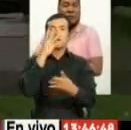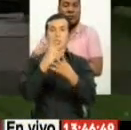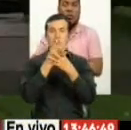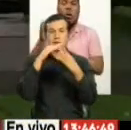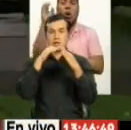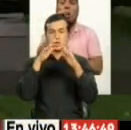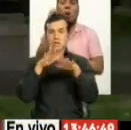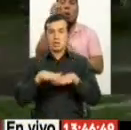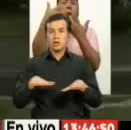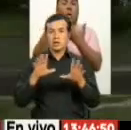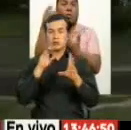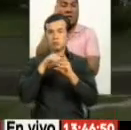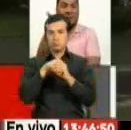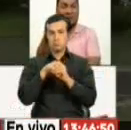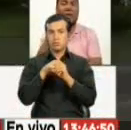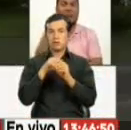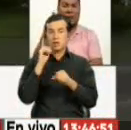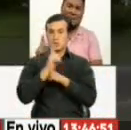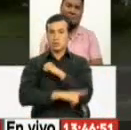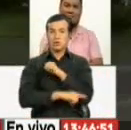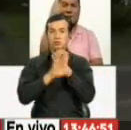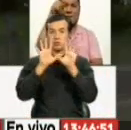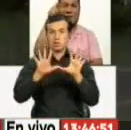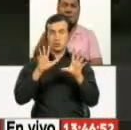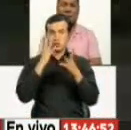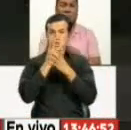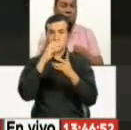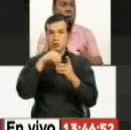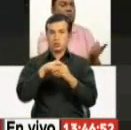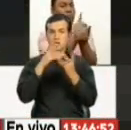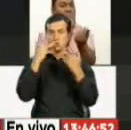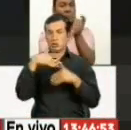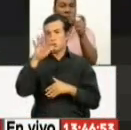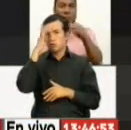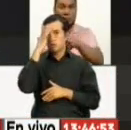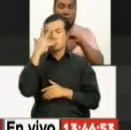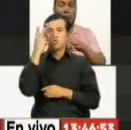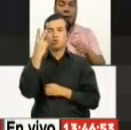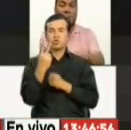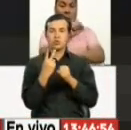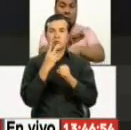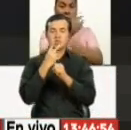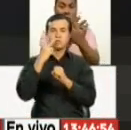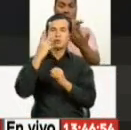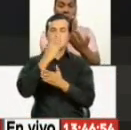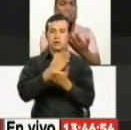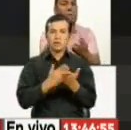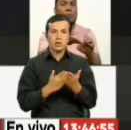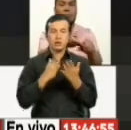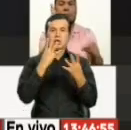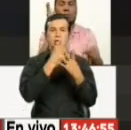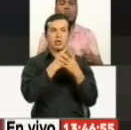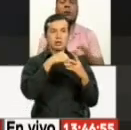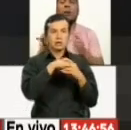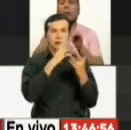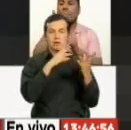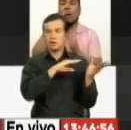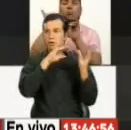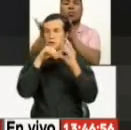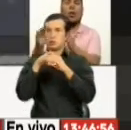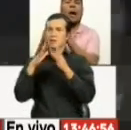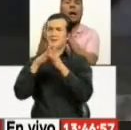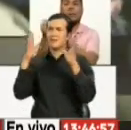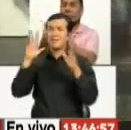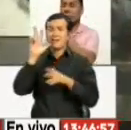domiciliaria donde completará su condena de 10 años esto luego de pasar dos años y medio en una cárcel de curitiba llegó a su mansión